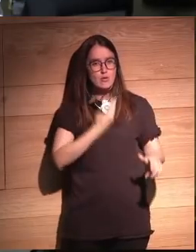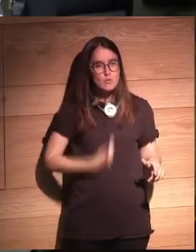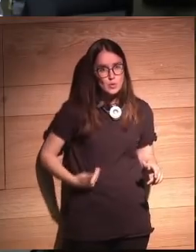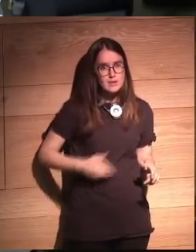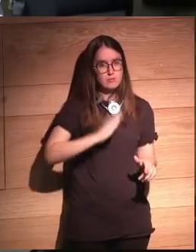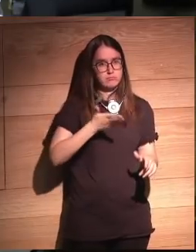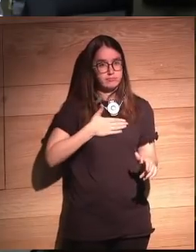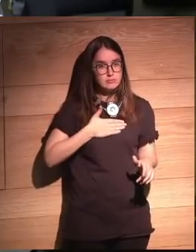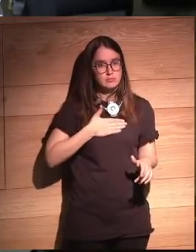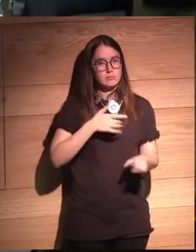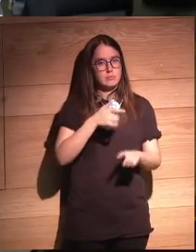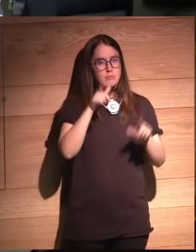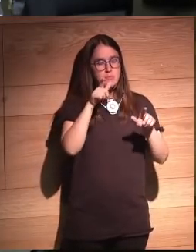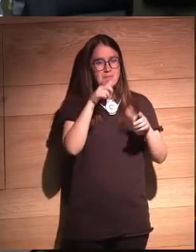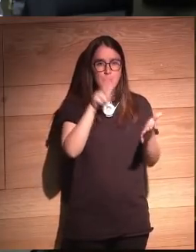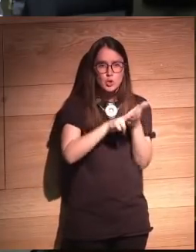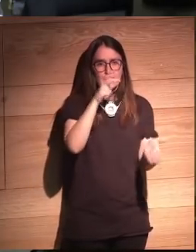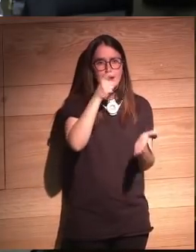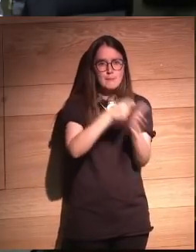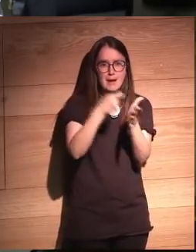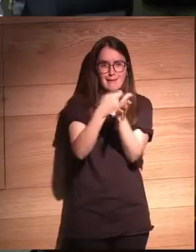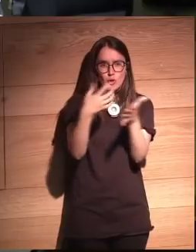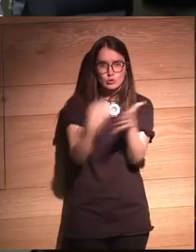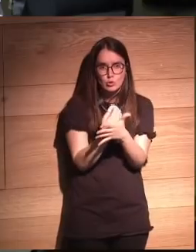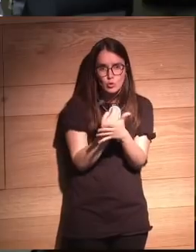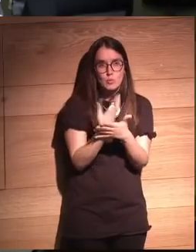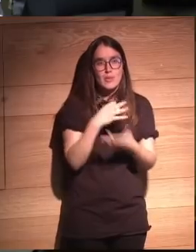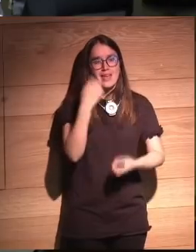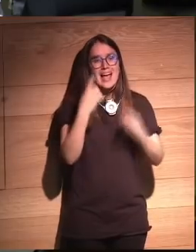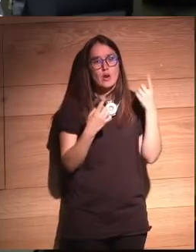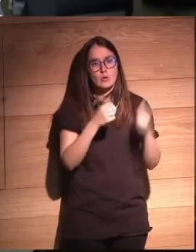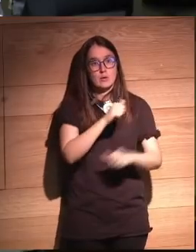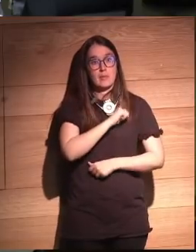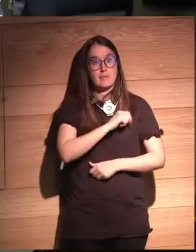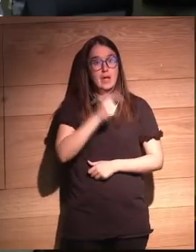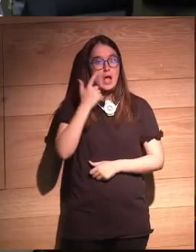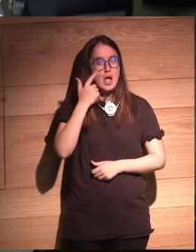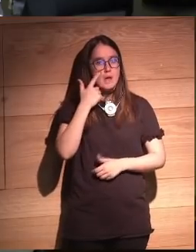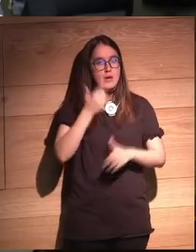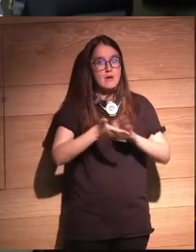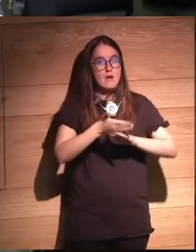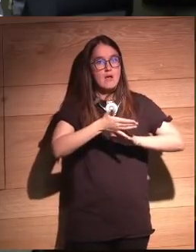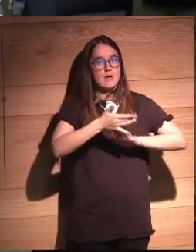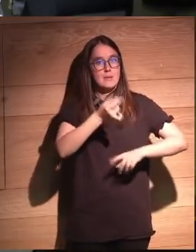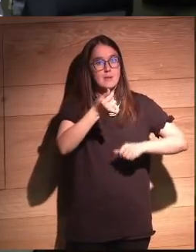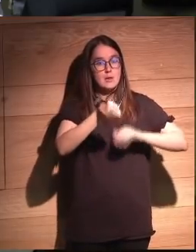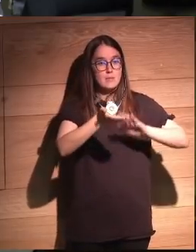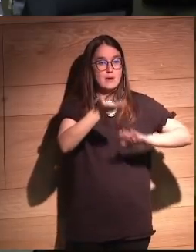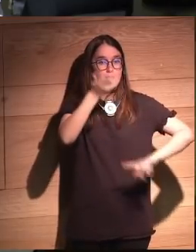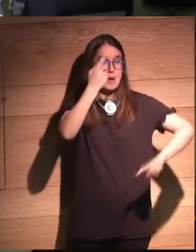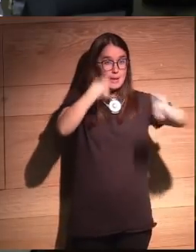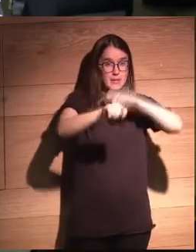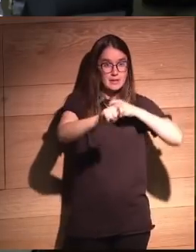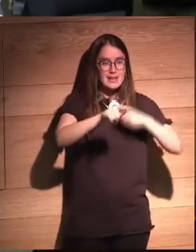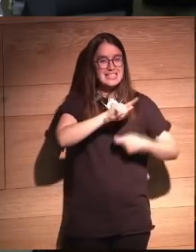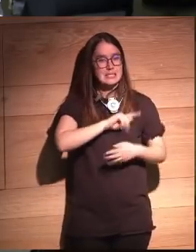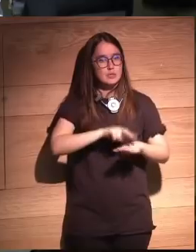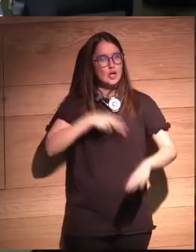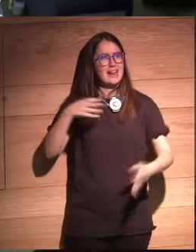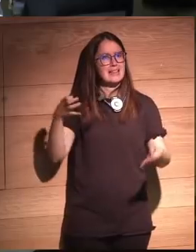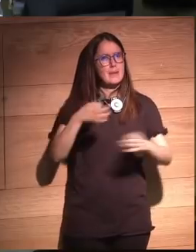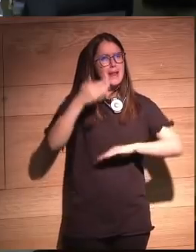se ha comprado su vivienda, se ha hipotecado, la ha pagado, etcétera, y a lo mejor hay algunos que esperen que haya más burbuja para que se revalorice, etcétera, el sentimiento general es de que se